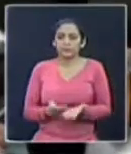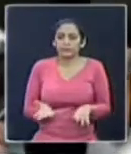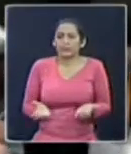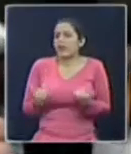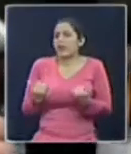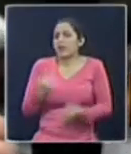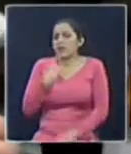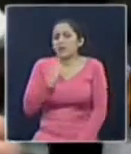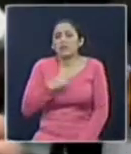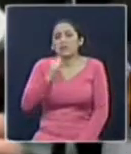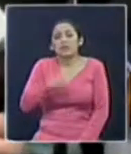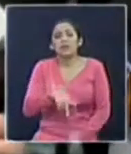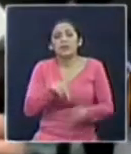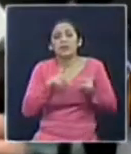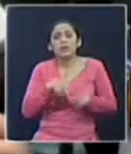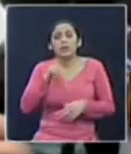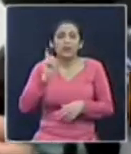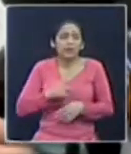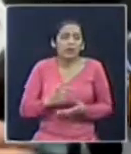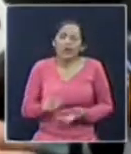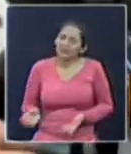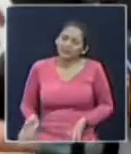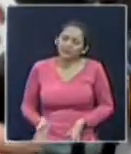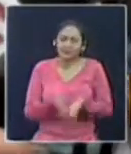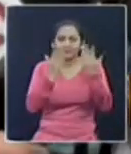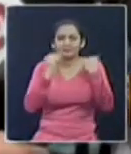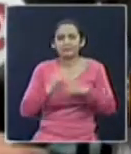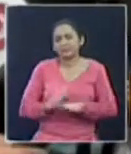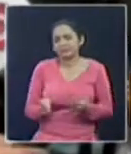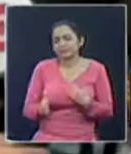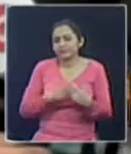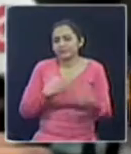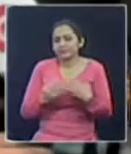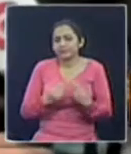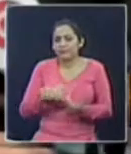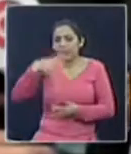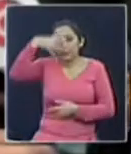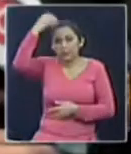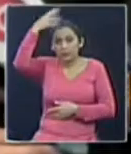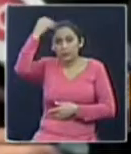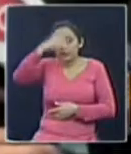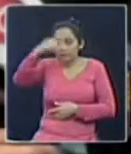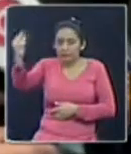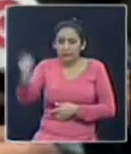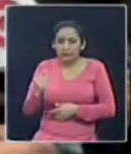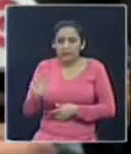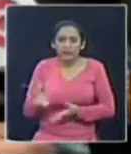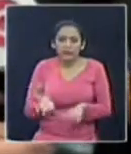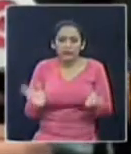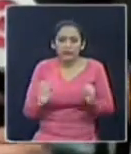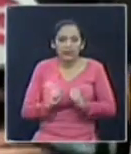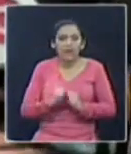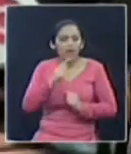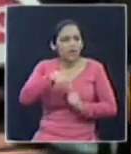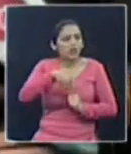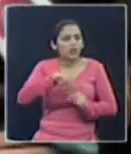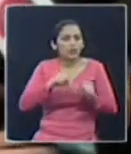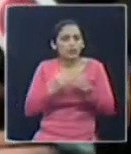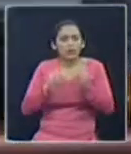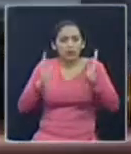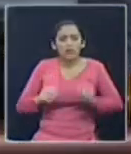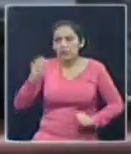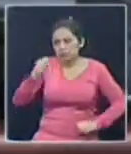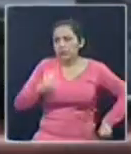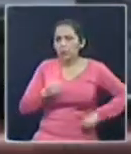quieren autorización para lo que sea que tenga que hacerle al vicepresidente de la República responder, pues contarán con el voto positivo de la